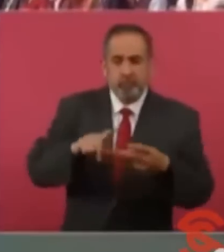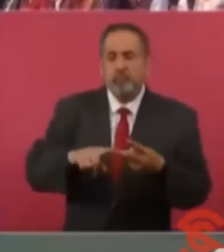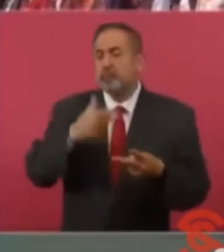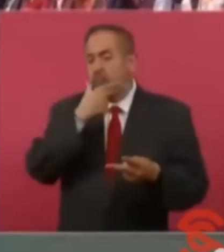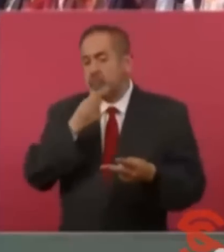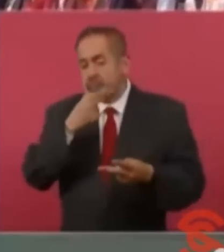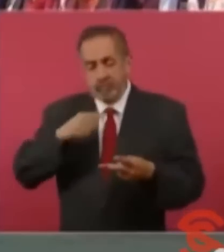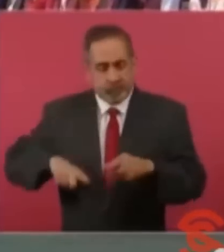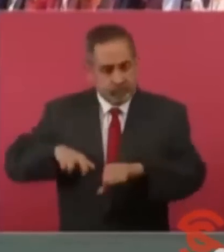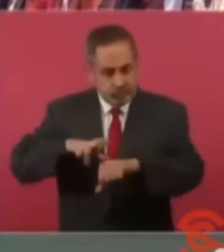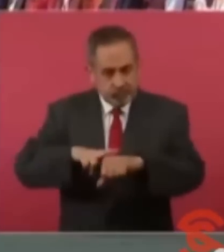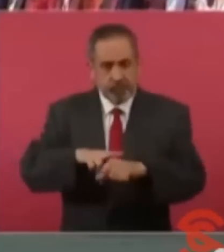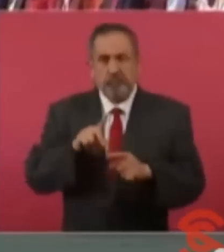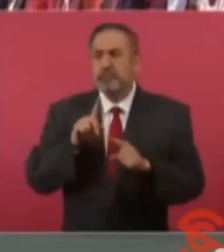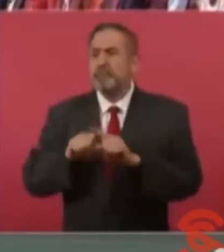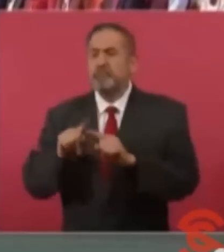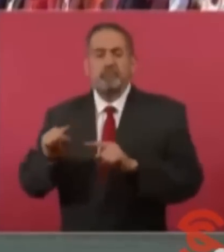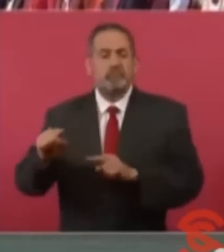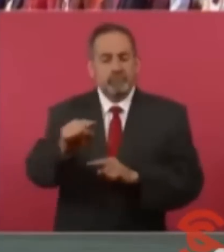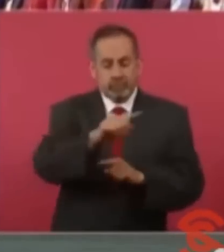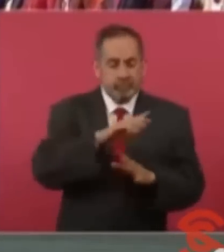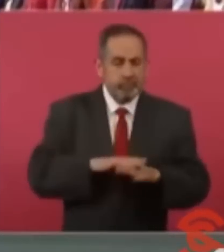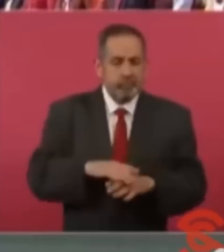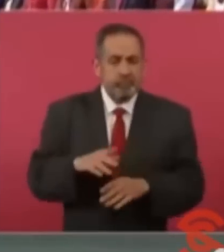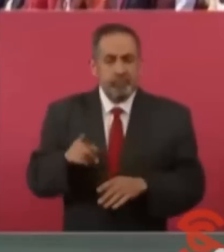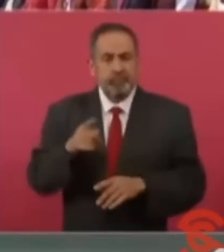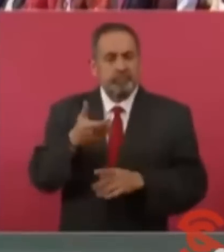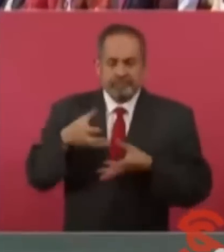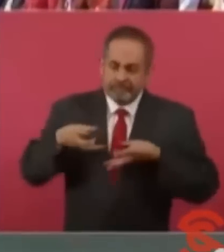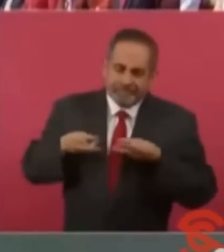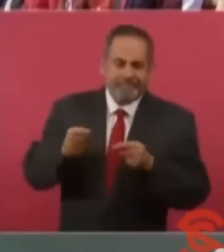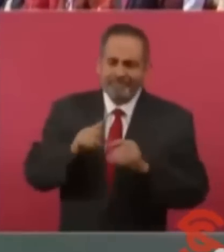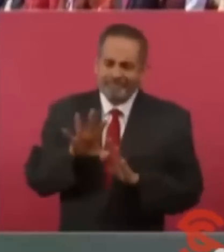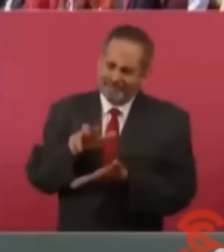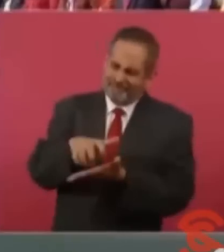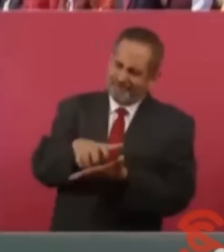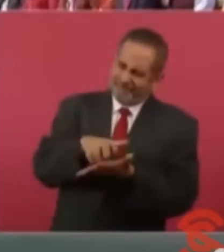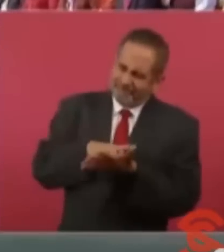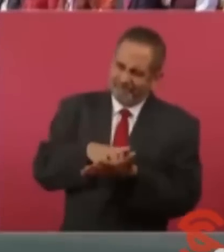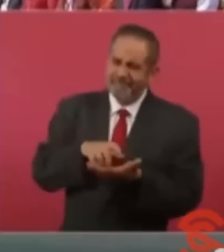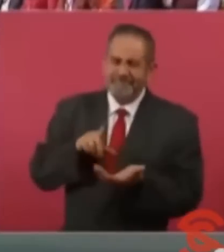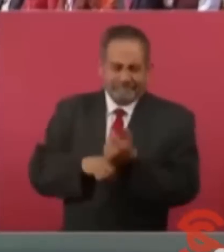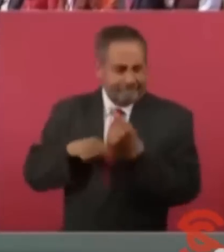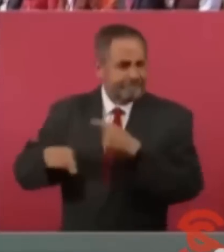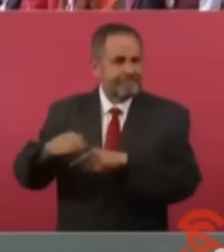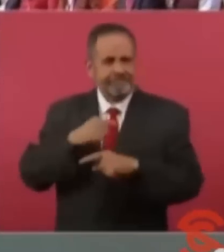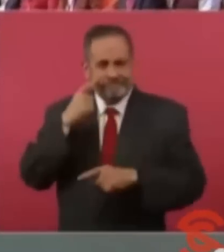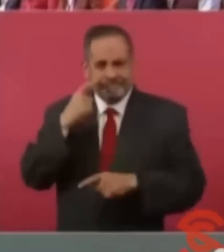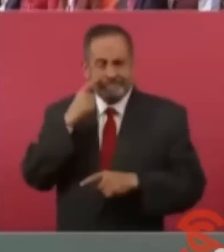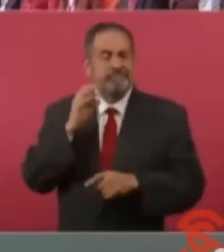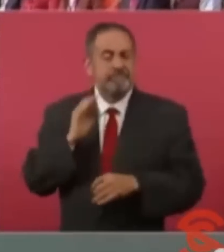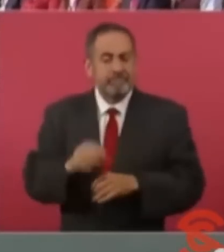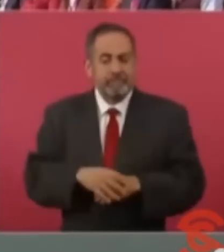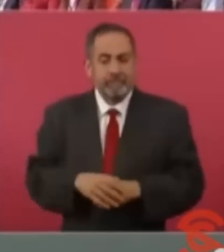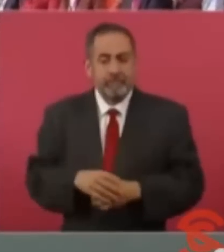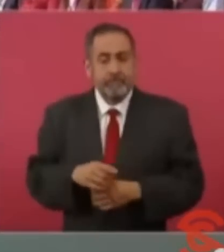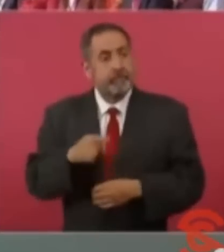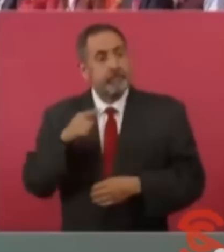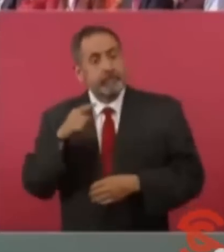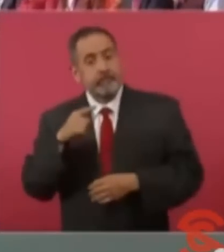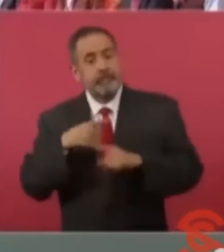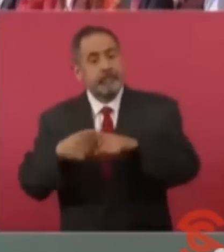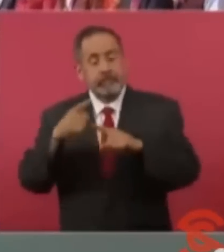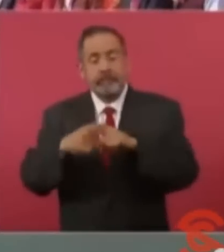gobernadores y por el ambiente de disciplina financiera que prevalece, la deuda de los estados